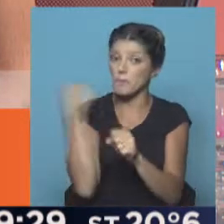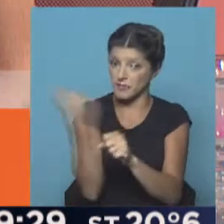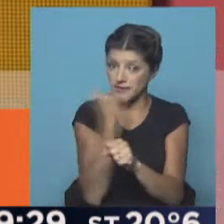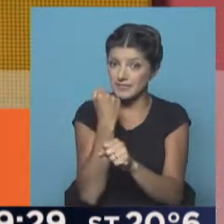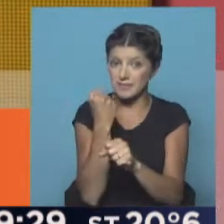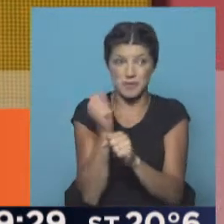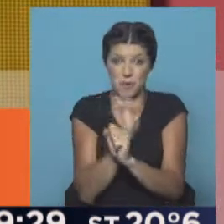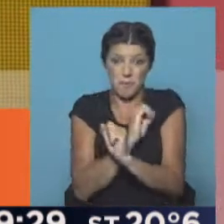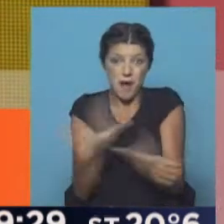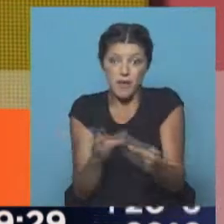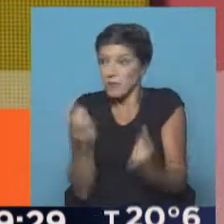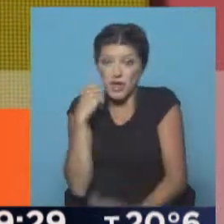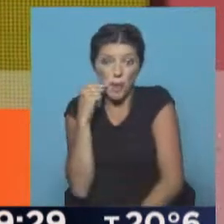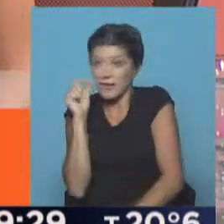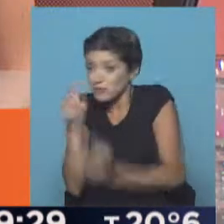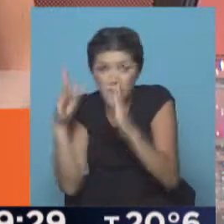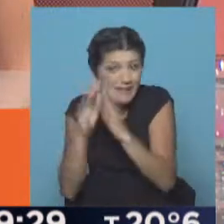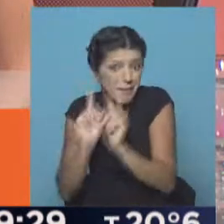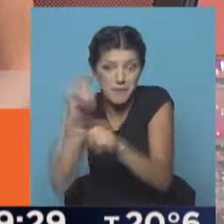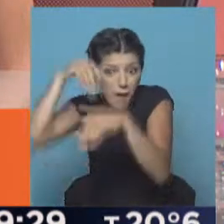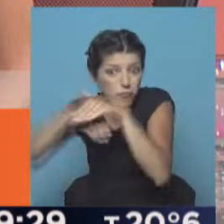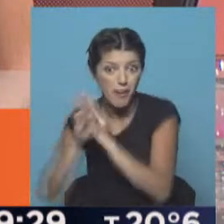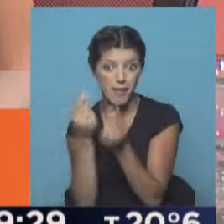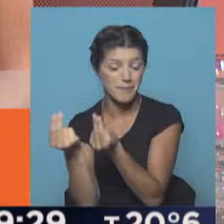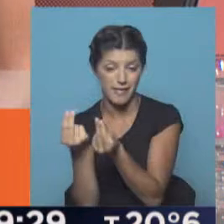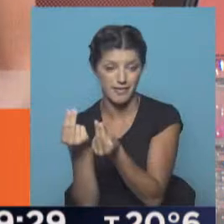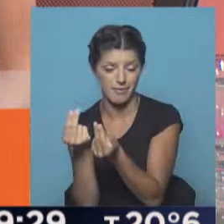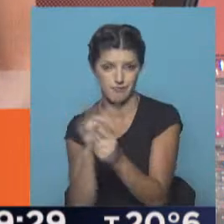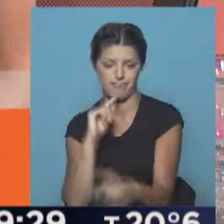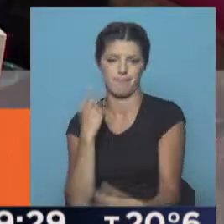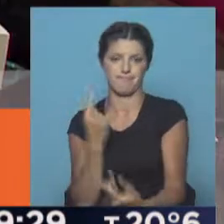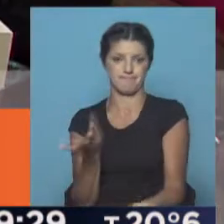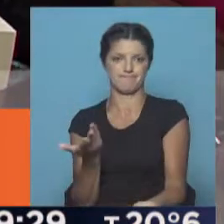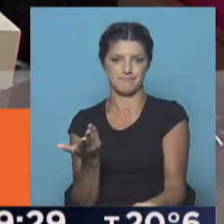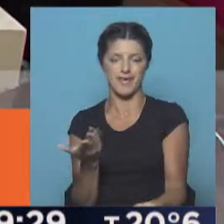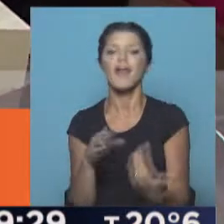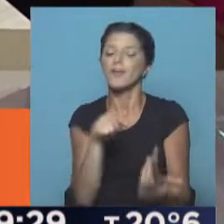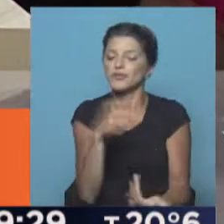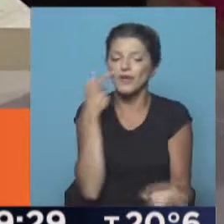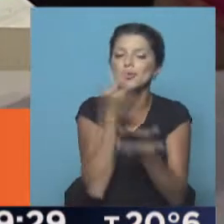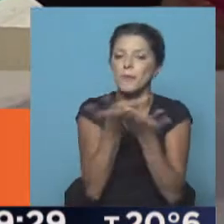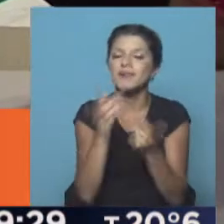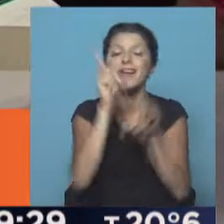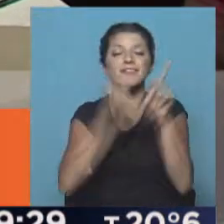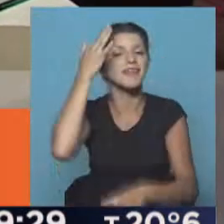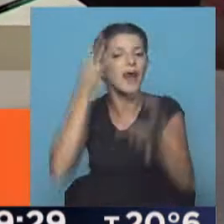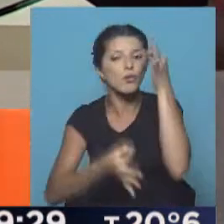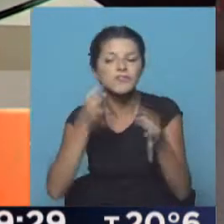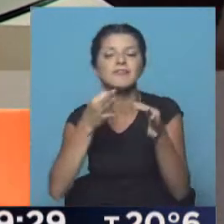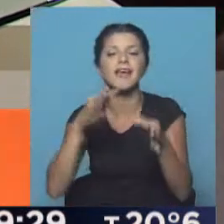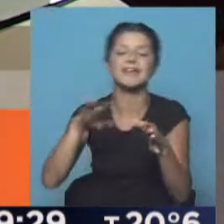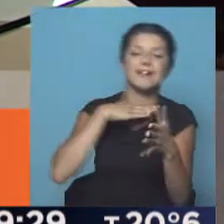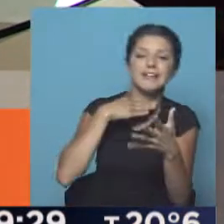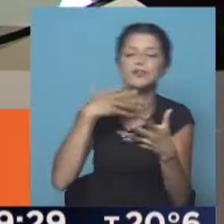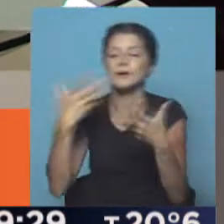mal hecho, porque López tenía el dinero en su casa. Entonces a mí me parece que ese hecho demuestra que la justicia se choca con los delitos.